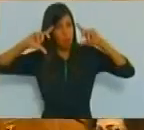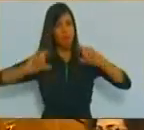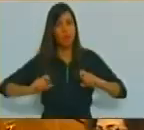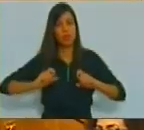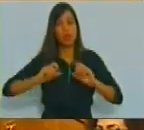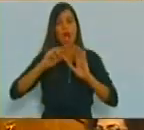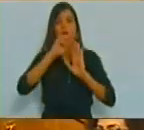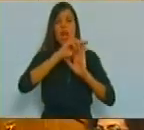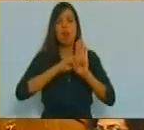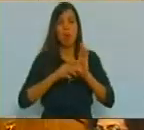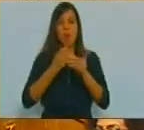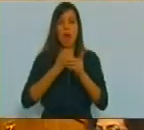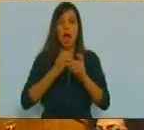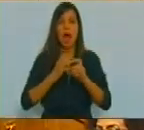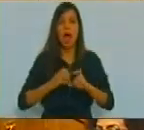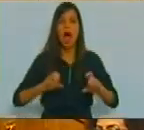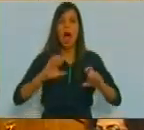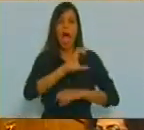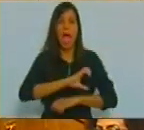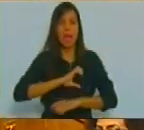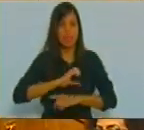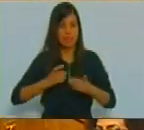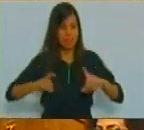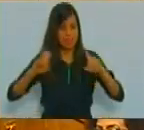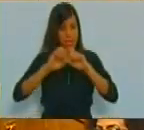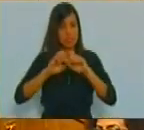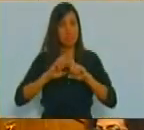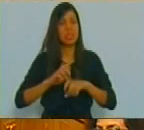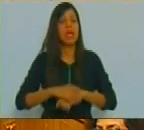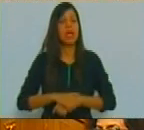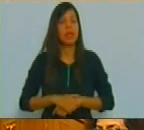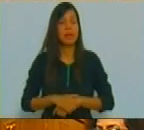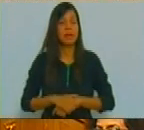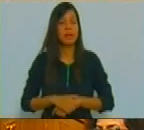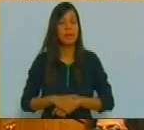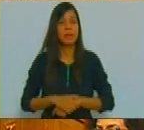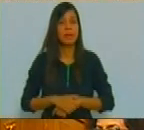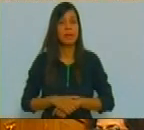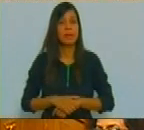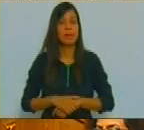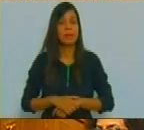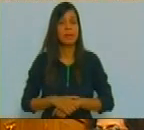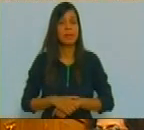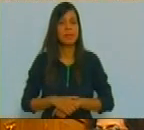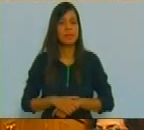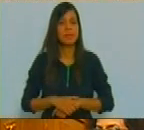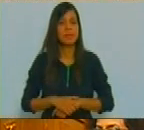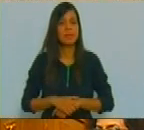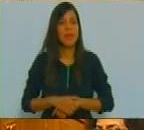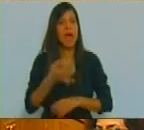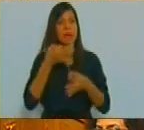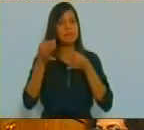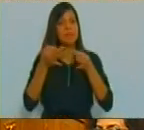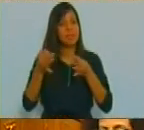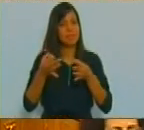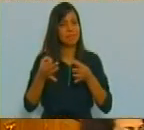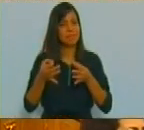los integrantes del sistema de justicia y yo voy a hacer un señalamiento por por él